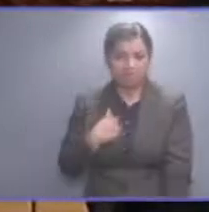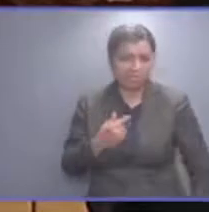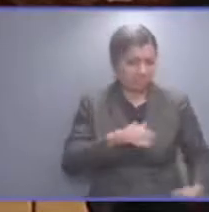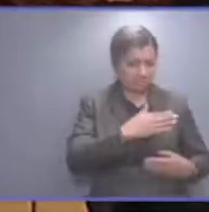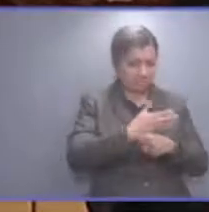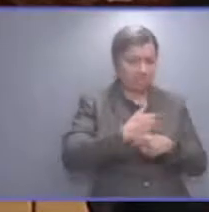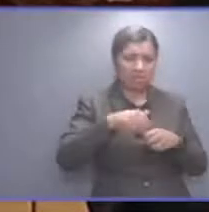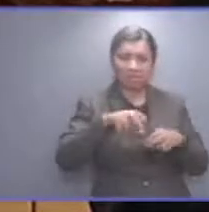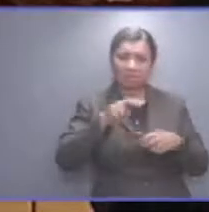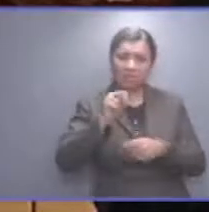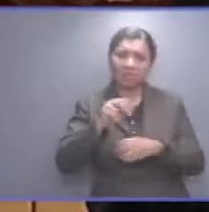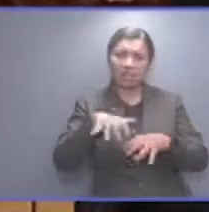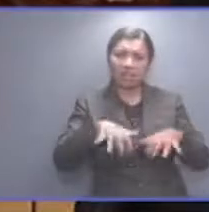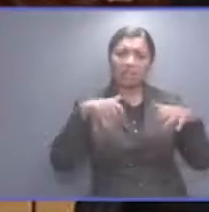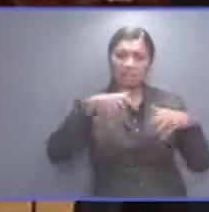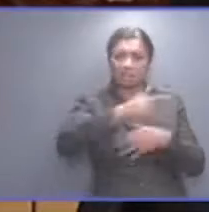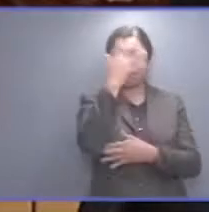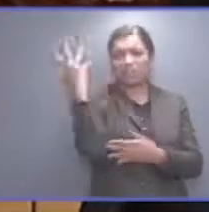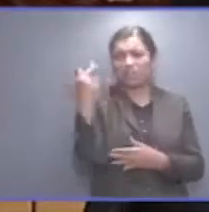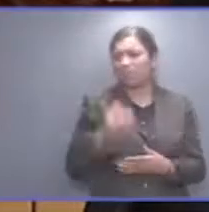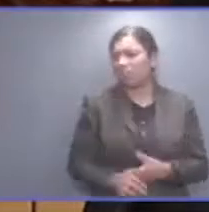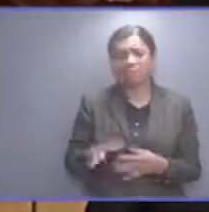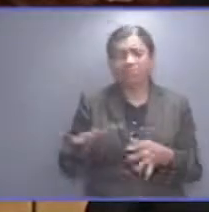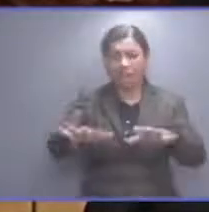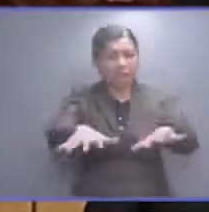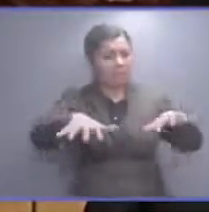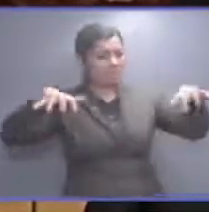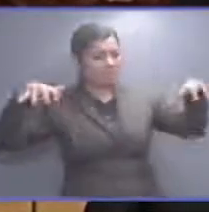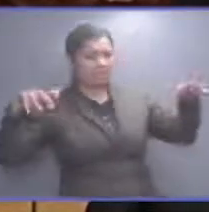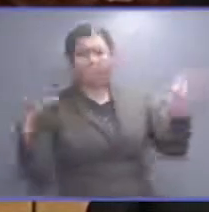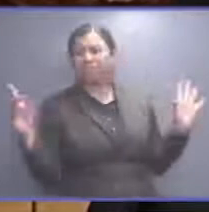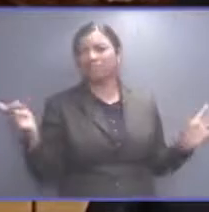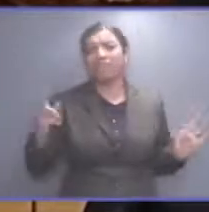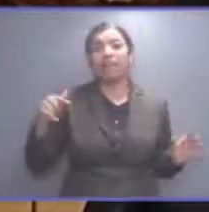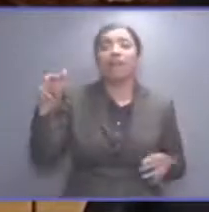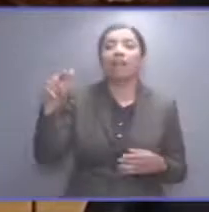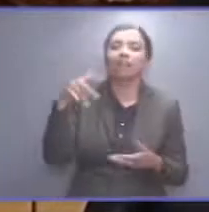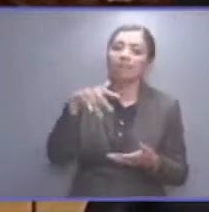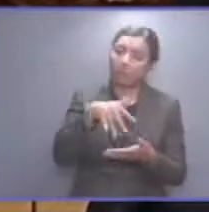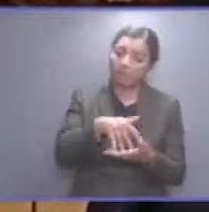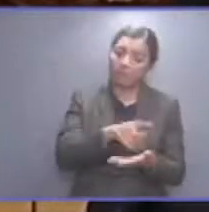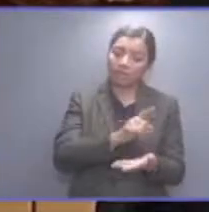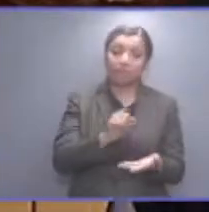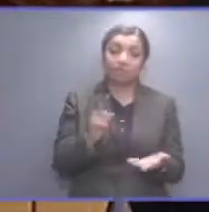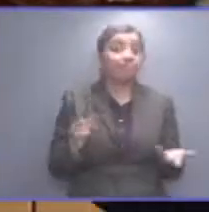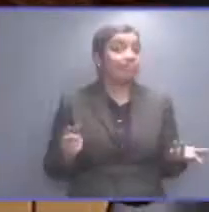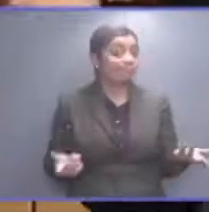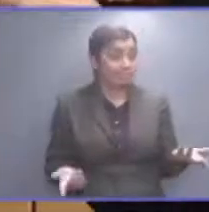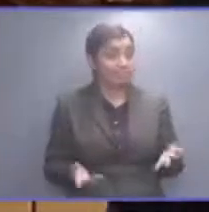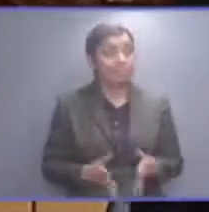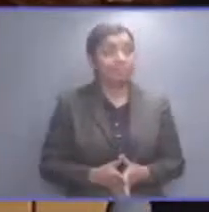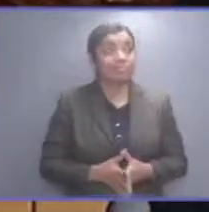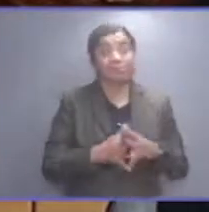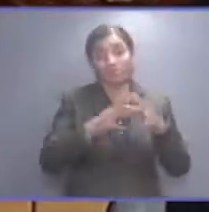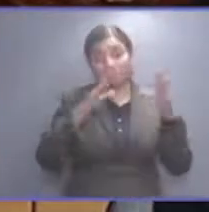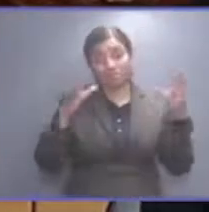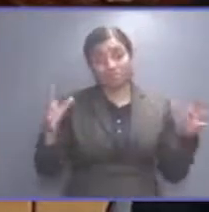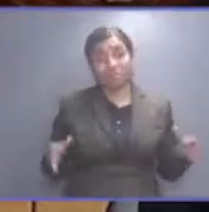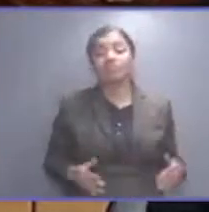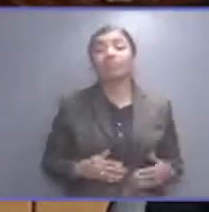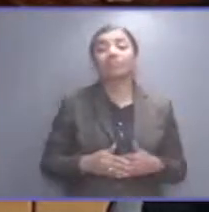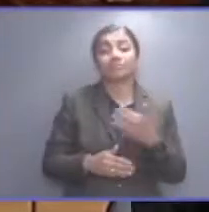ASEAN, no al pleno, es a la población. Así que todos los actos de